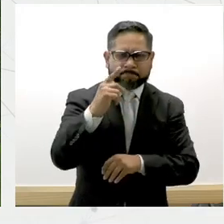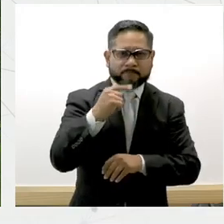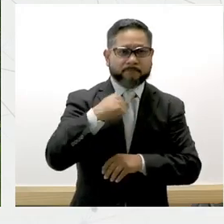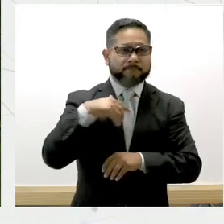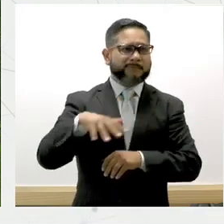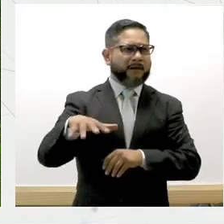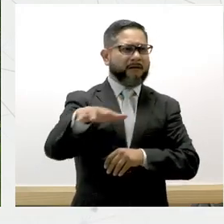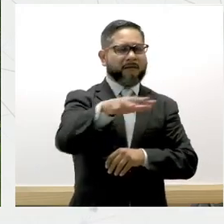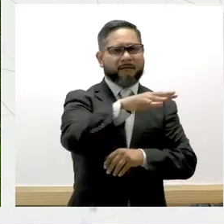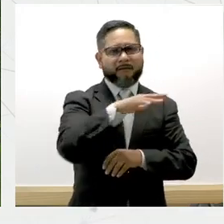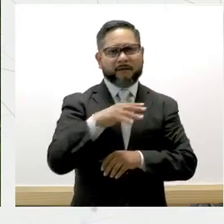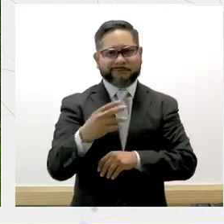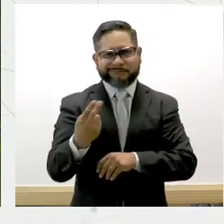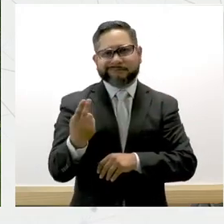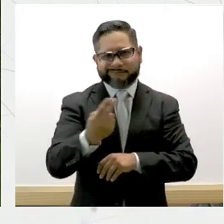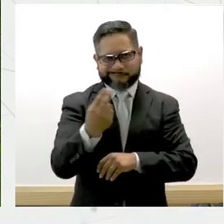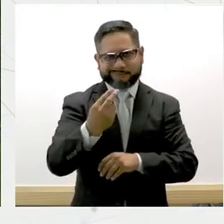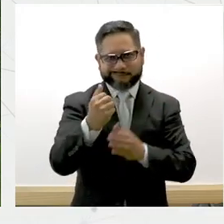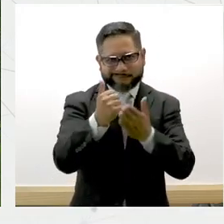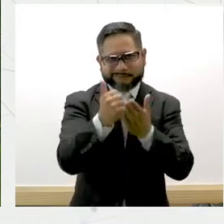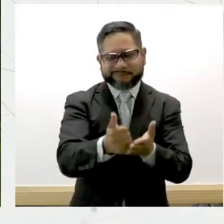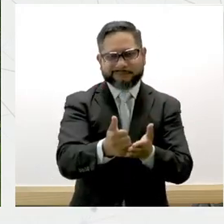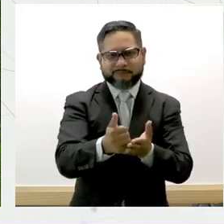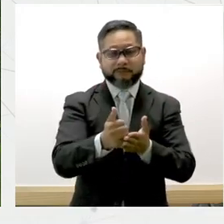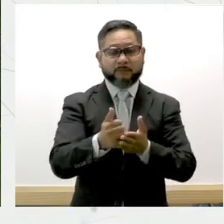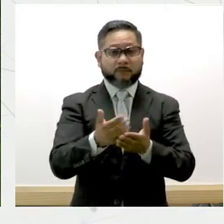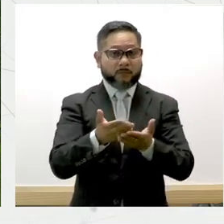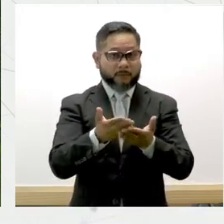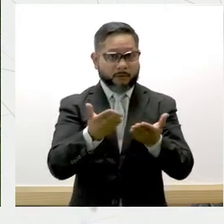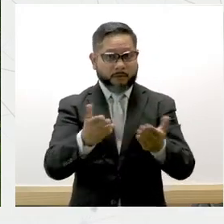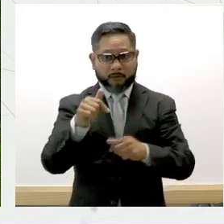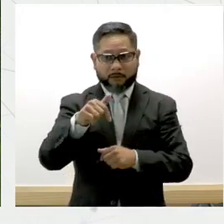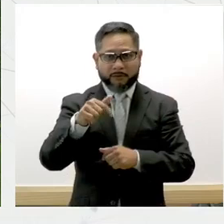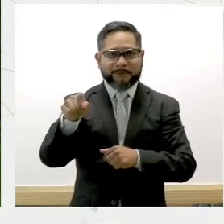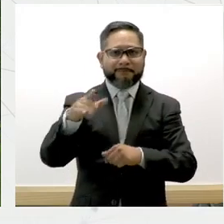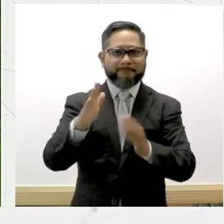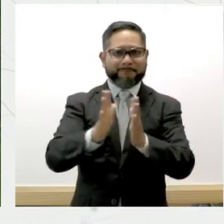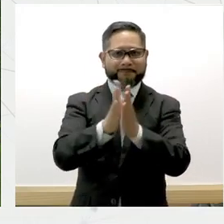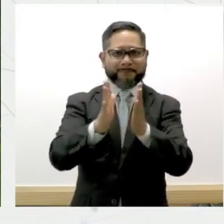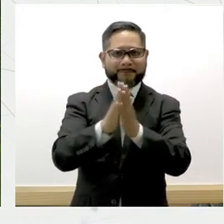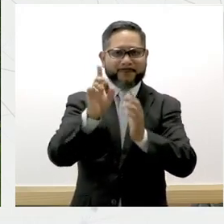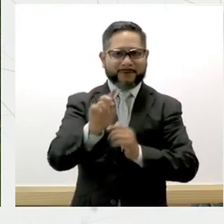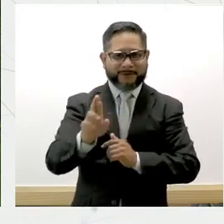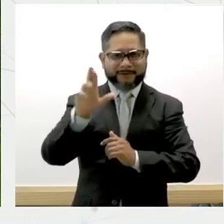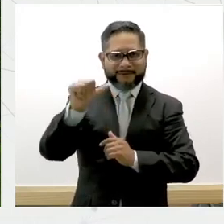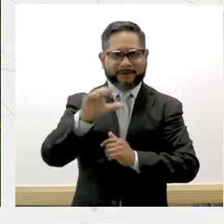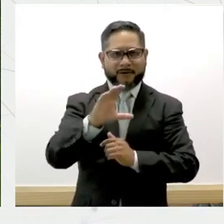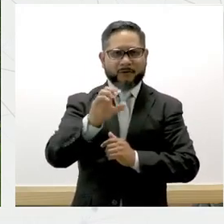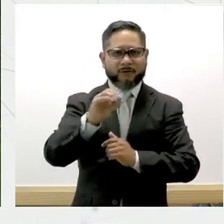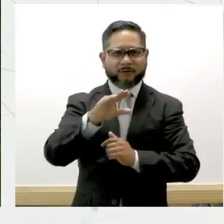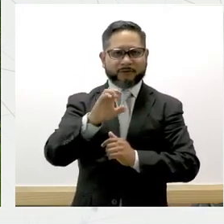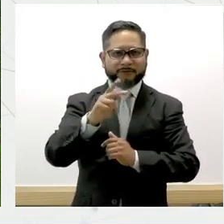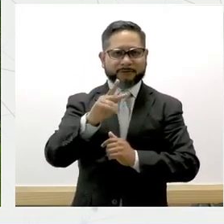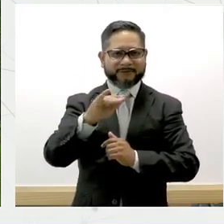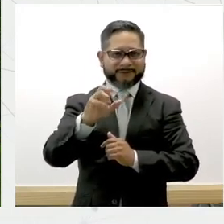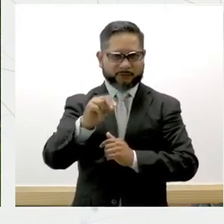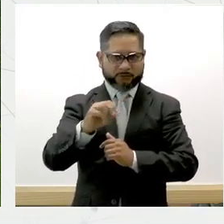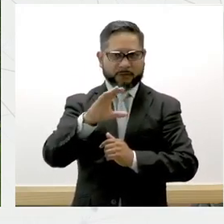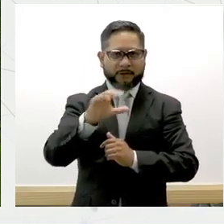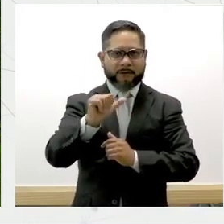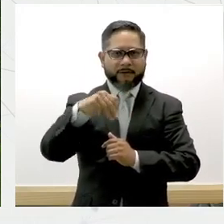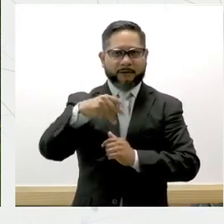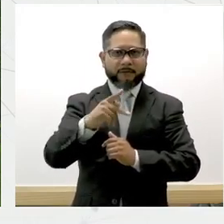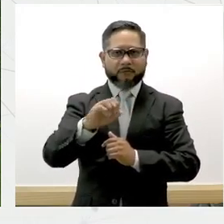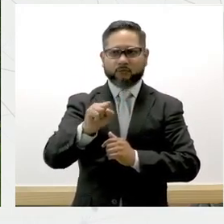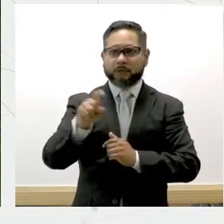las necesita. Hoy tenemos el honor de contar con la participación de la doctora Concepción Campos Acuña, una mujer